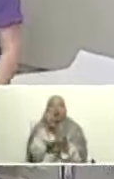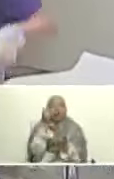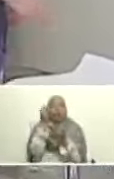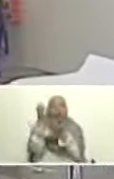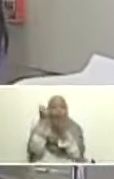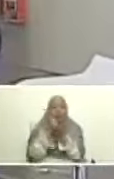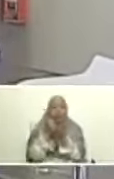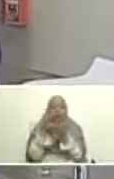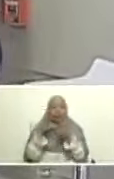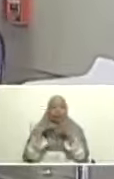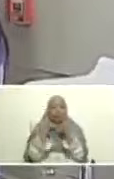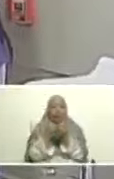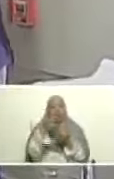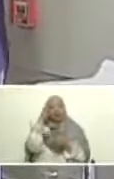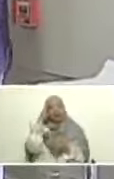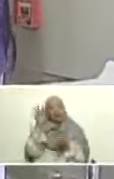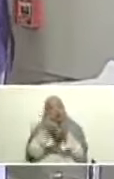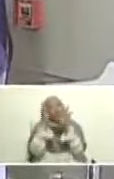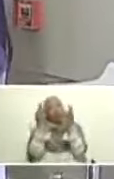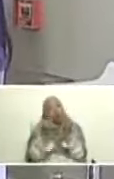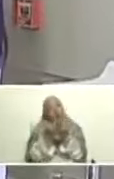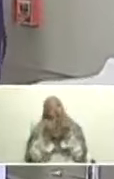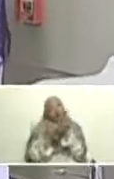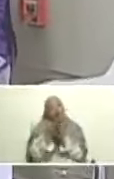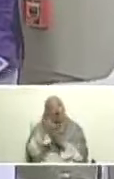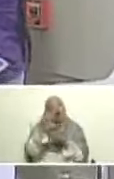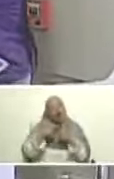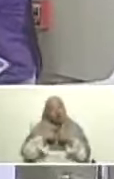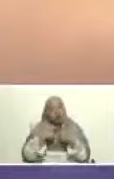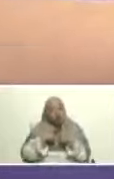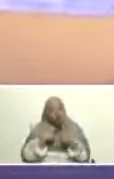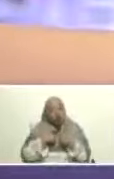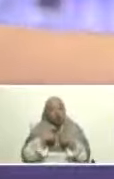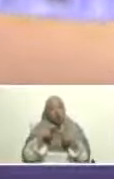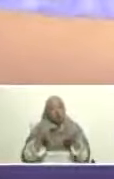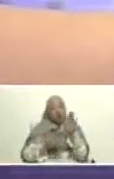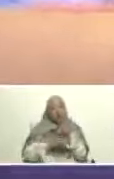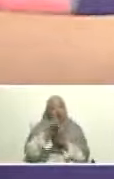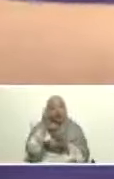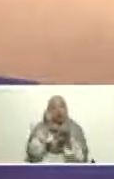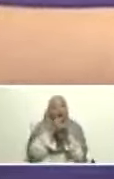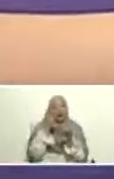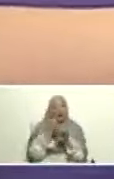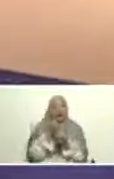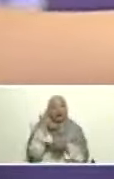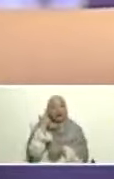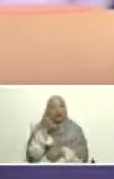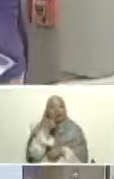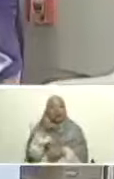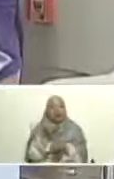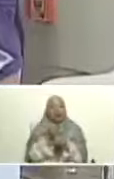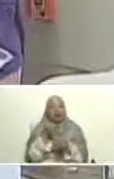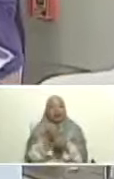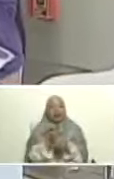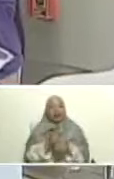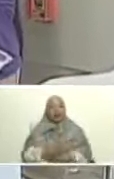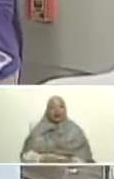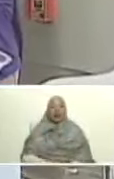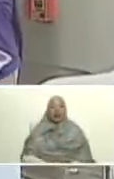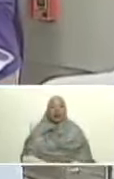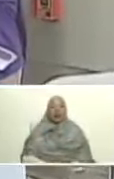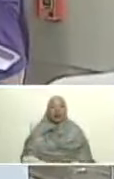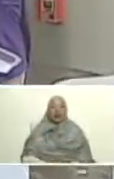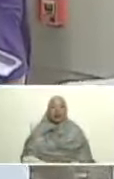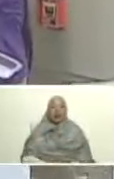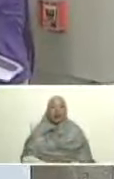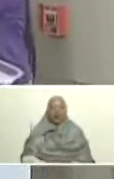Que Dios te acompañe. Saluda a tu familia. Igual. Sigue adelante. Me inspira mucho. Tu cara, tu sonrisa y la luz de